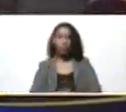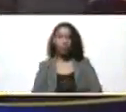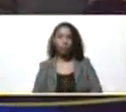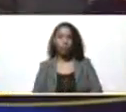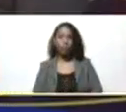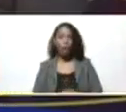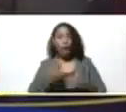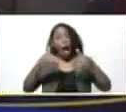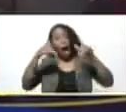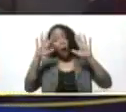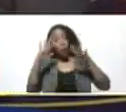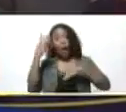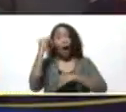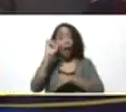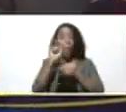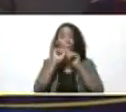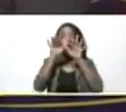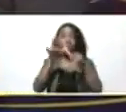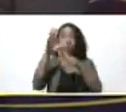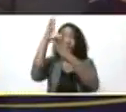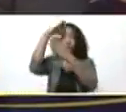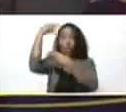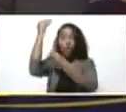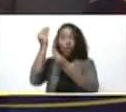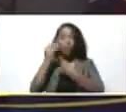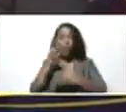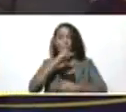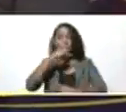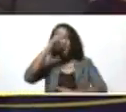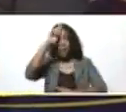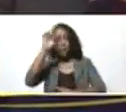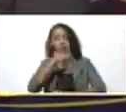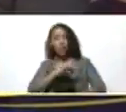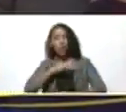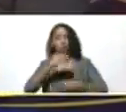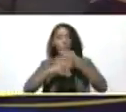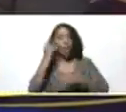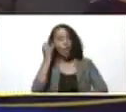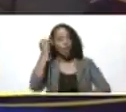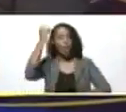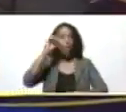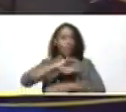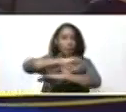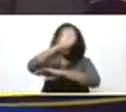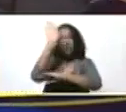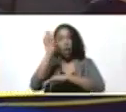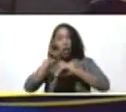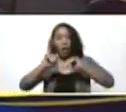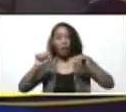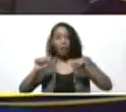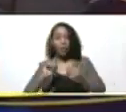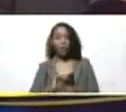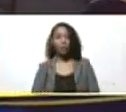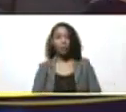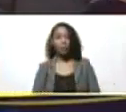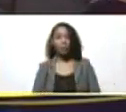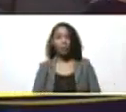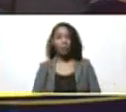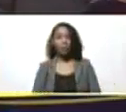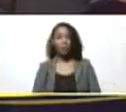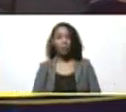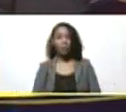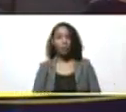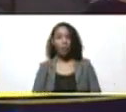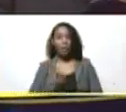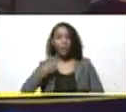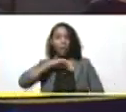aunque tenemos las bendiciones de Dios, Padre Señor, Creador del cielo y de la tierra, y